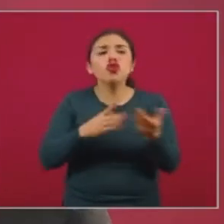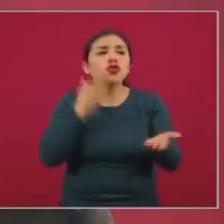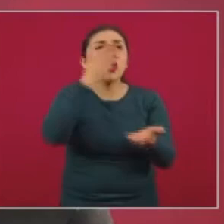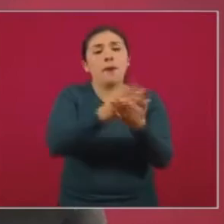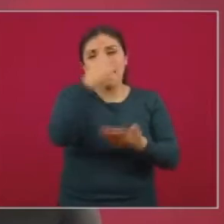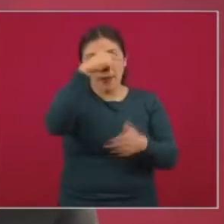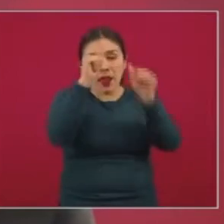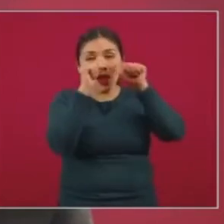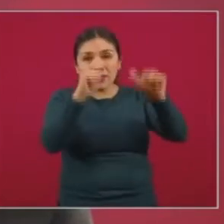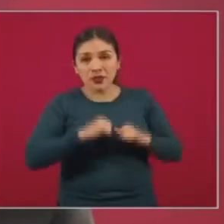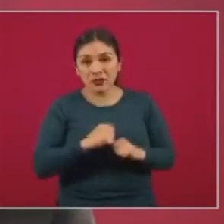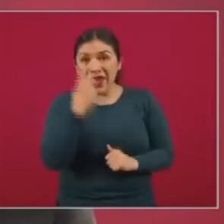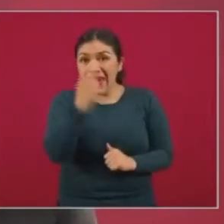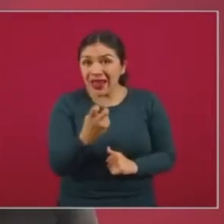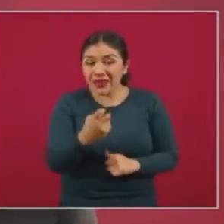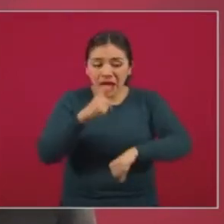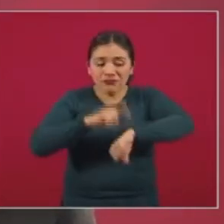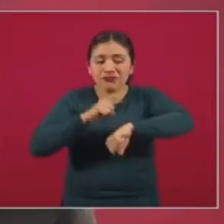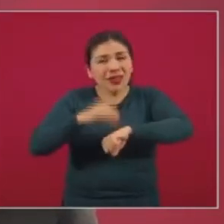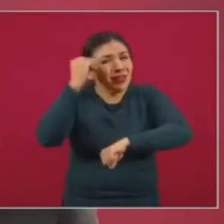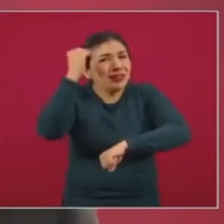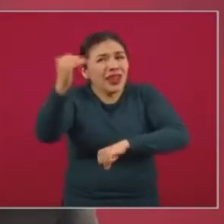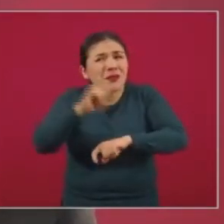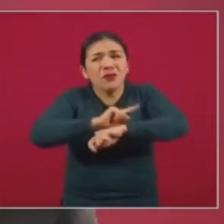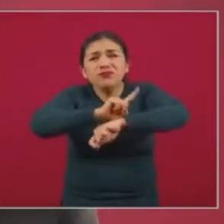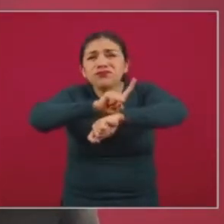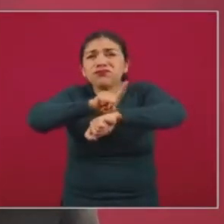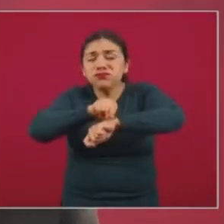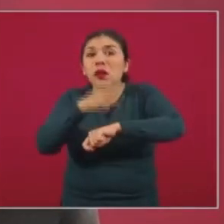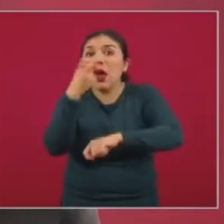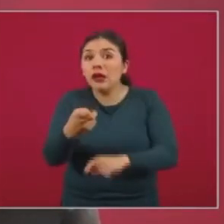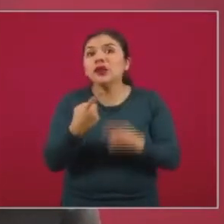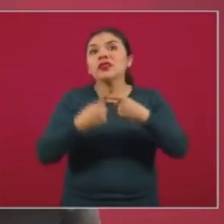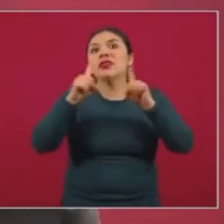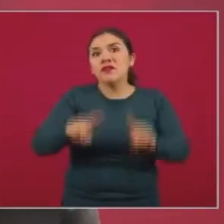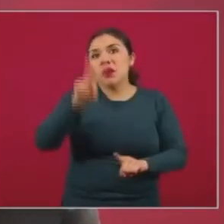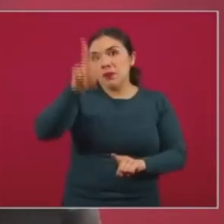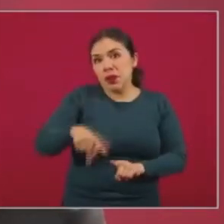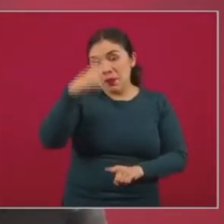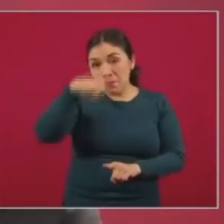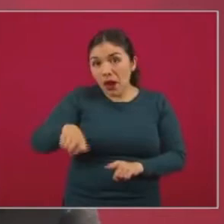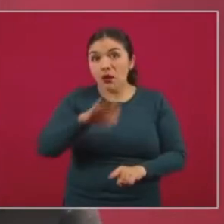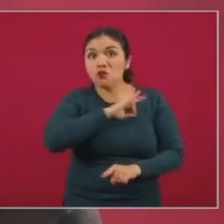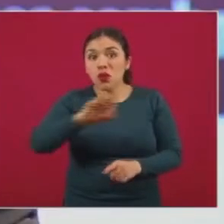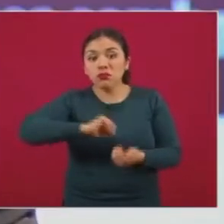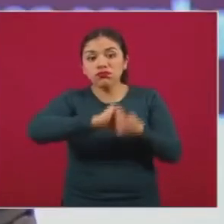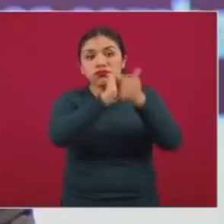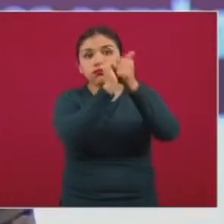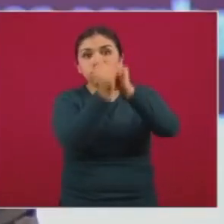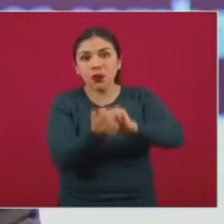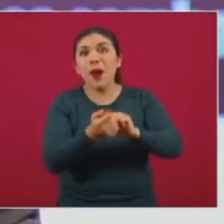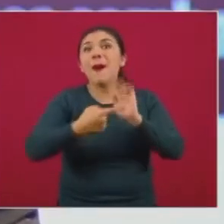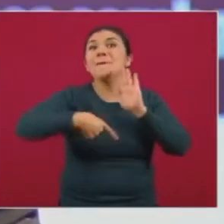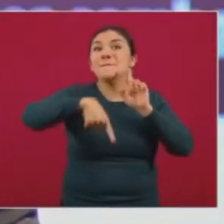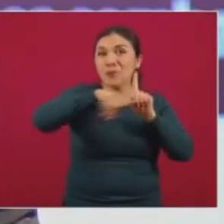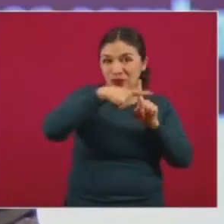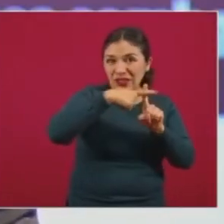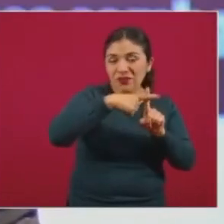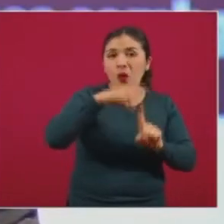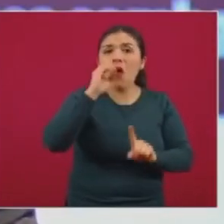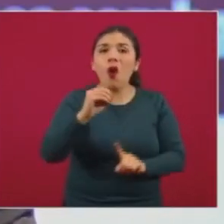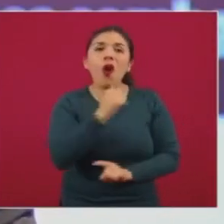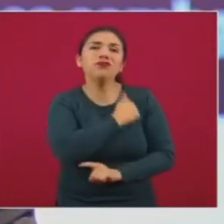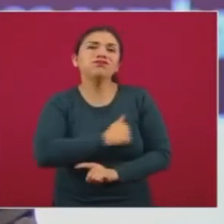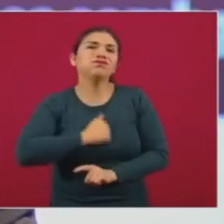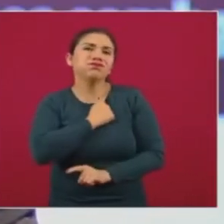atenderse. Esa diferencia de horas puede ser la gran diferencia entre un desenlace positivo o un